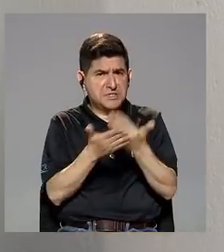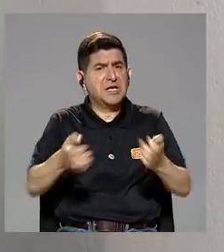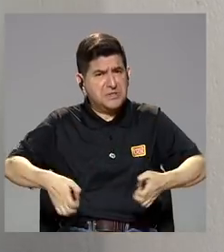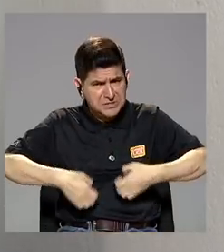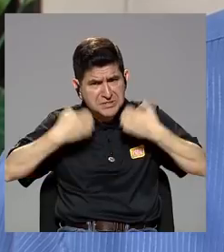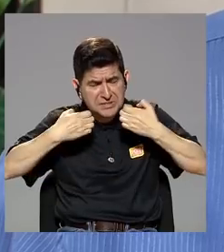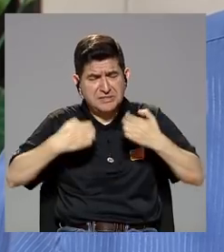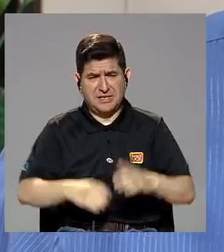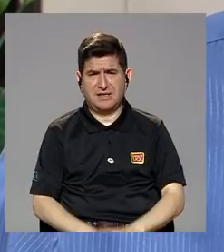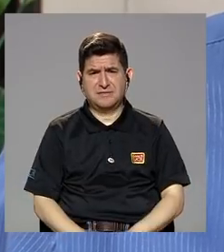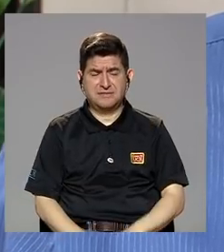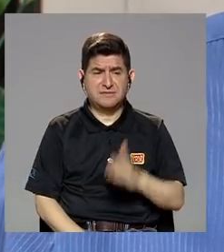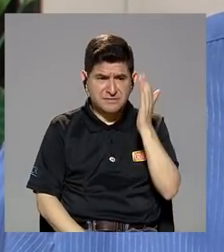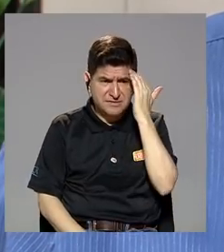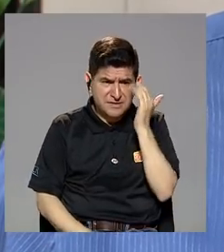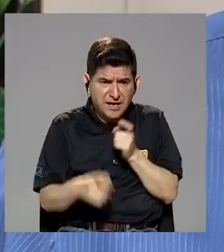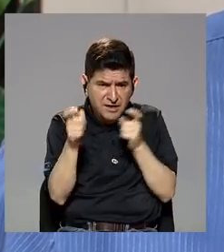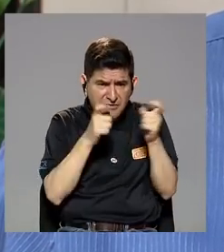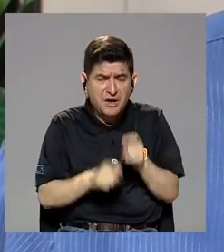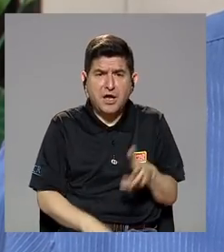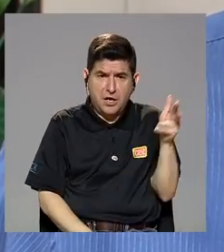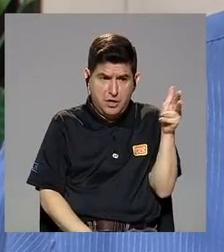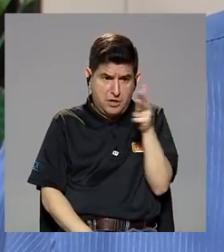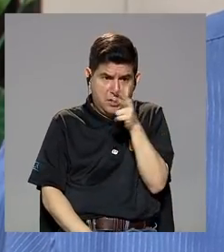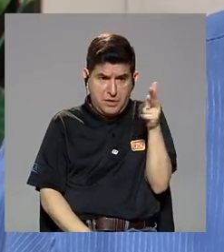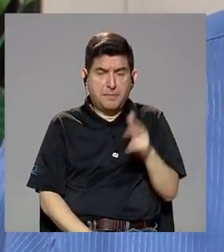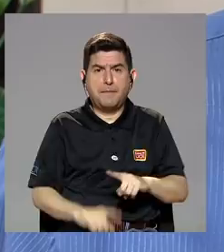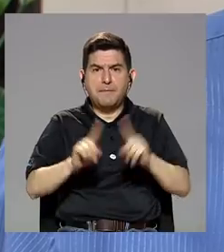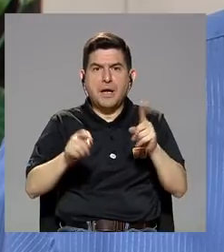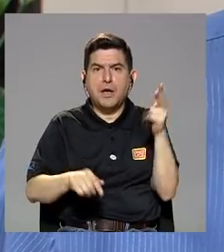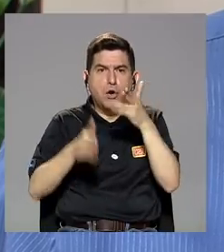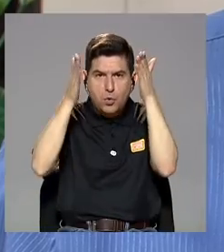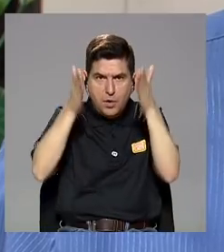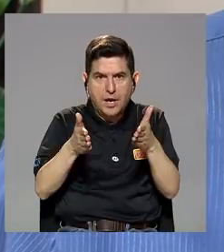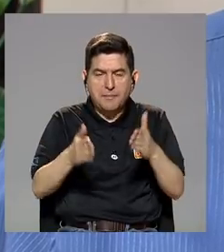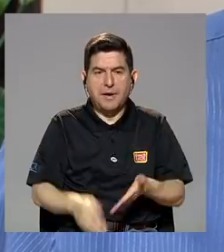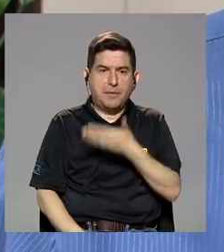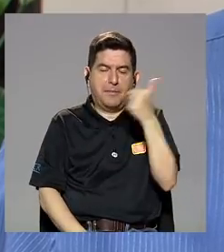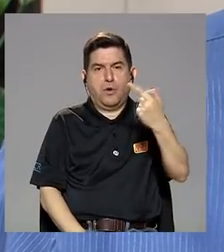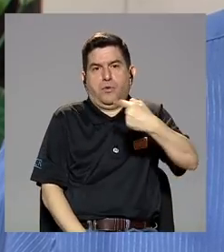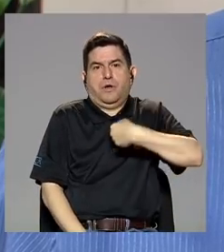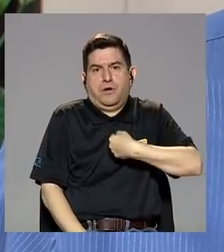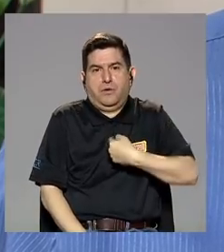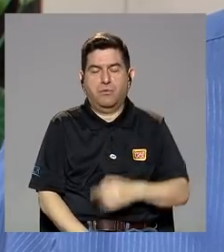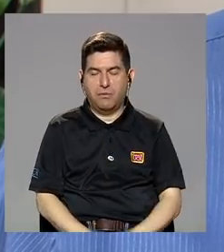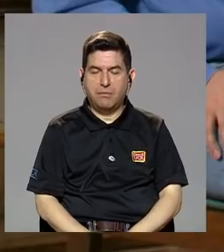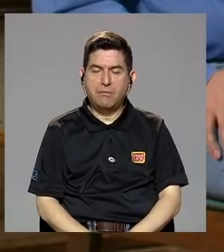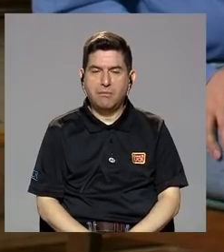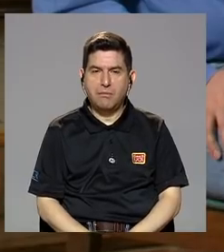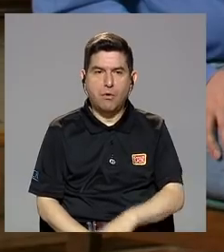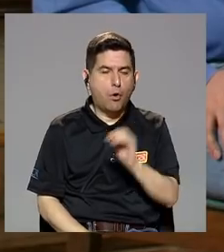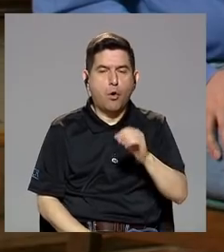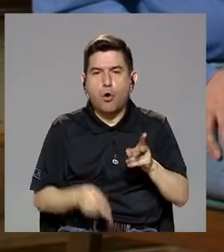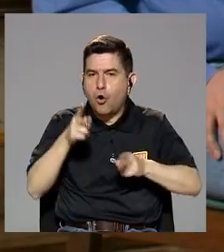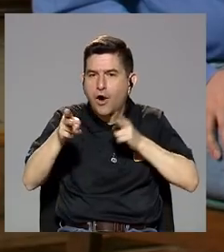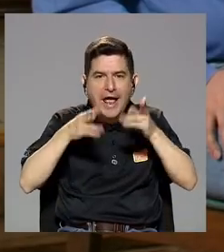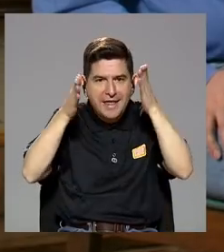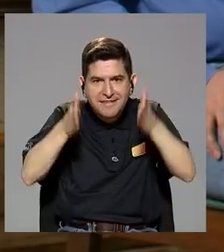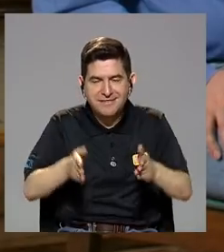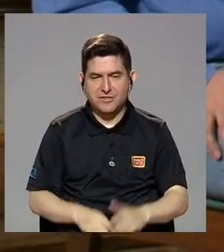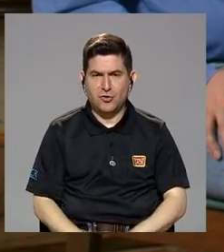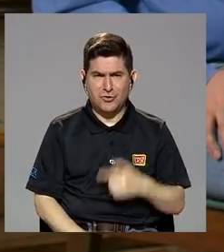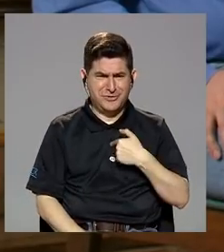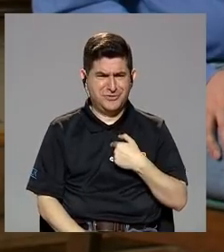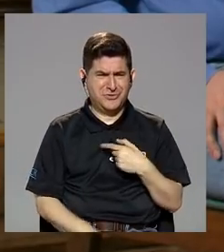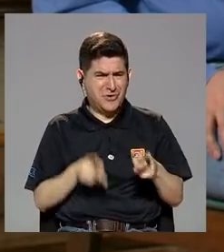bueno o sea porque saber cómo se maneja una cámara si hay un camarógrafo es mucho mejor que yo o un editor porque toque